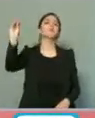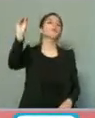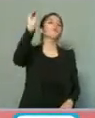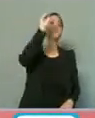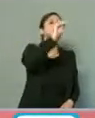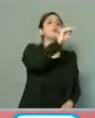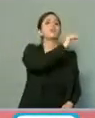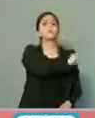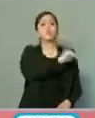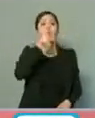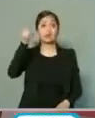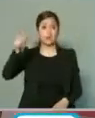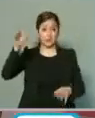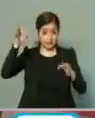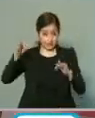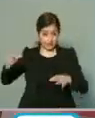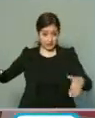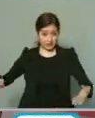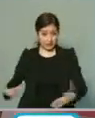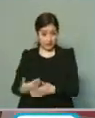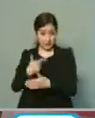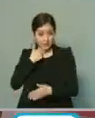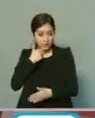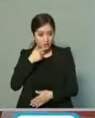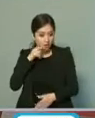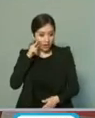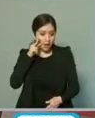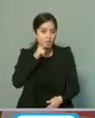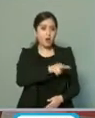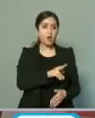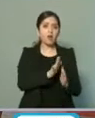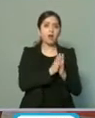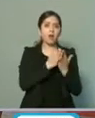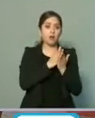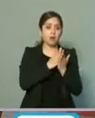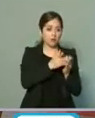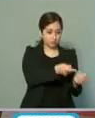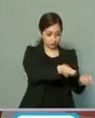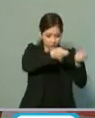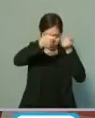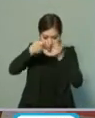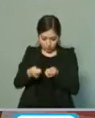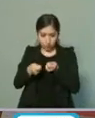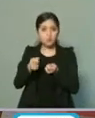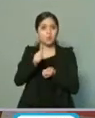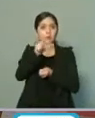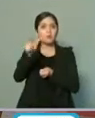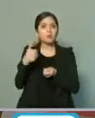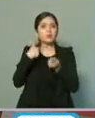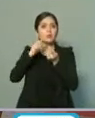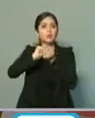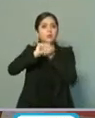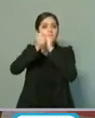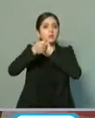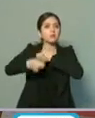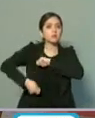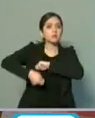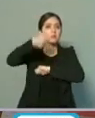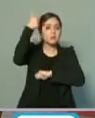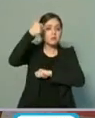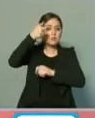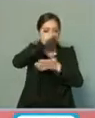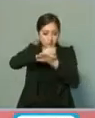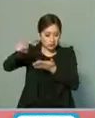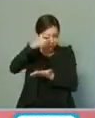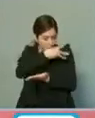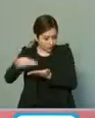sir inglés, Richard Burton, descubre los libros y hace la primera traducción conocida y digamos cómo